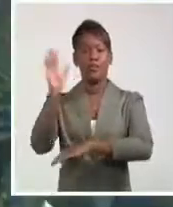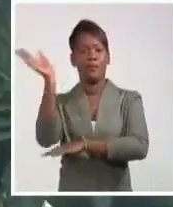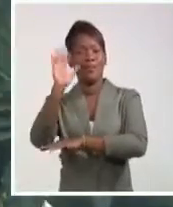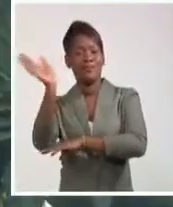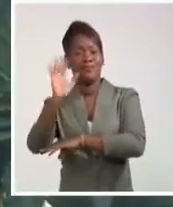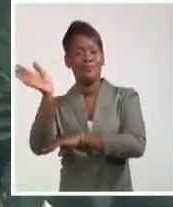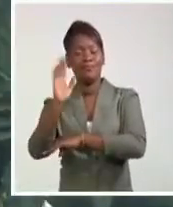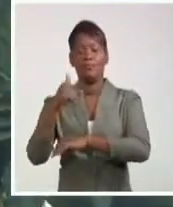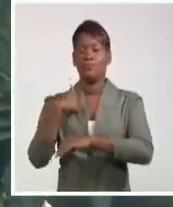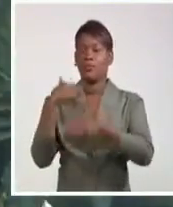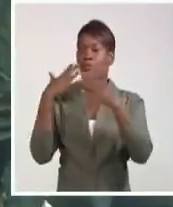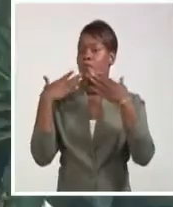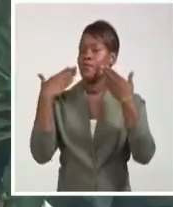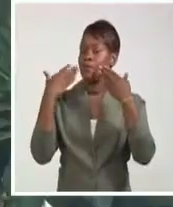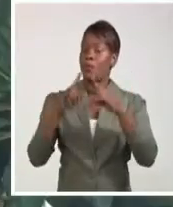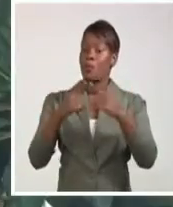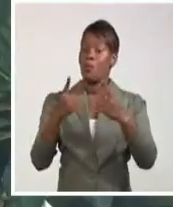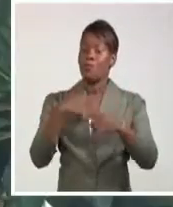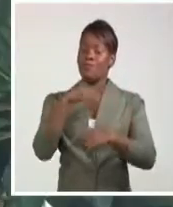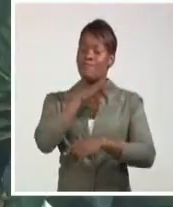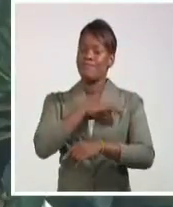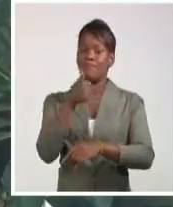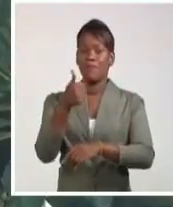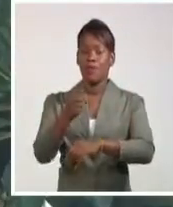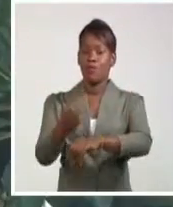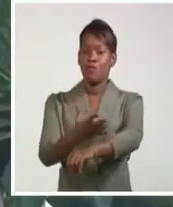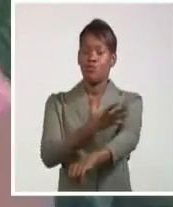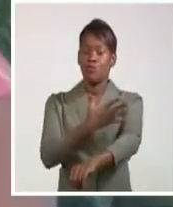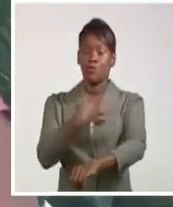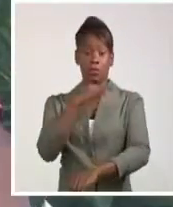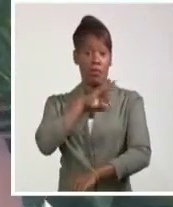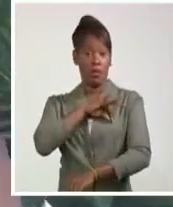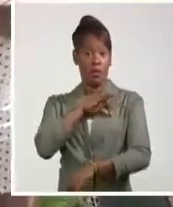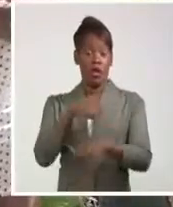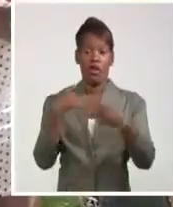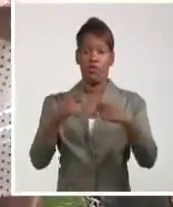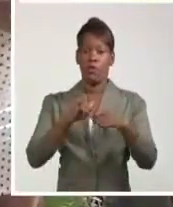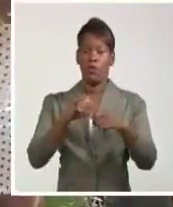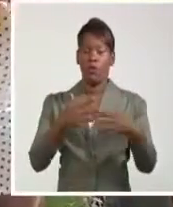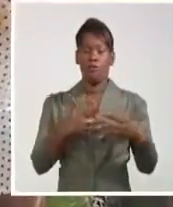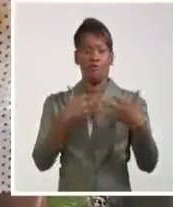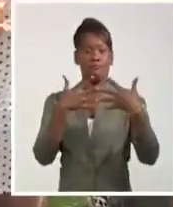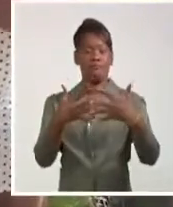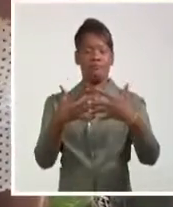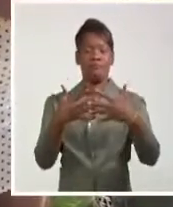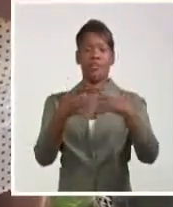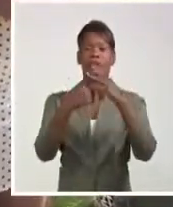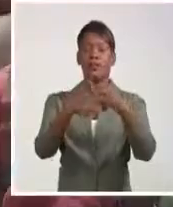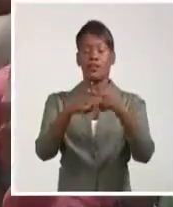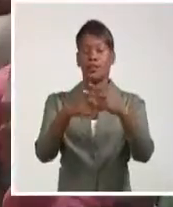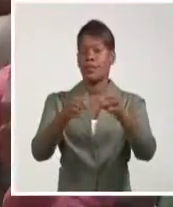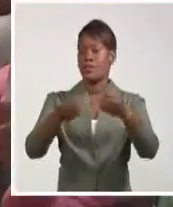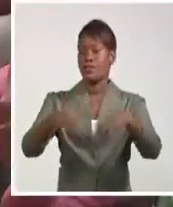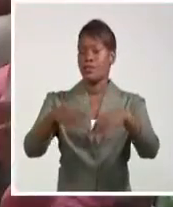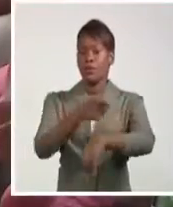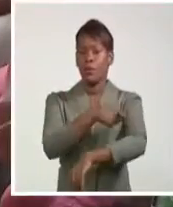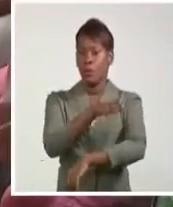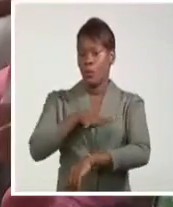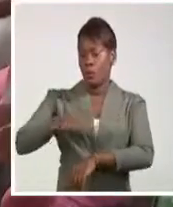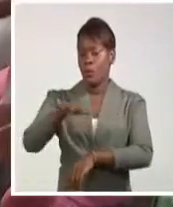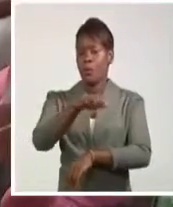electores míos es como mi propia familia. Y el delegado tiene que sentir que los problemas que le plantea a la población, de